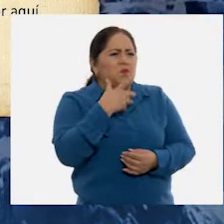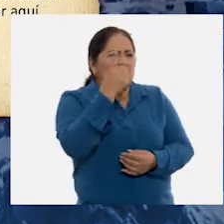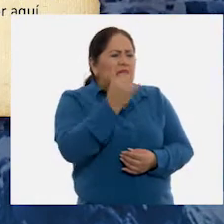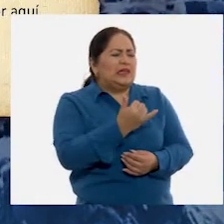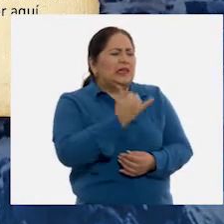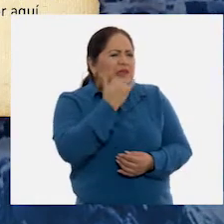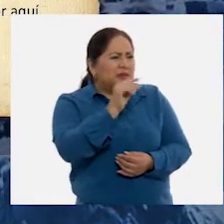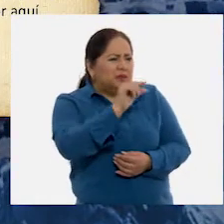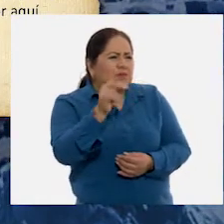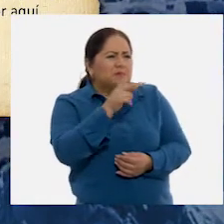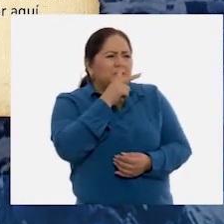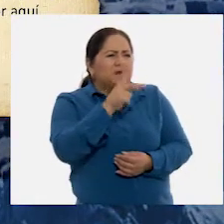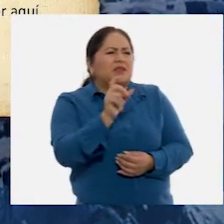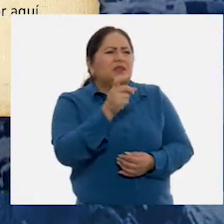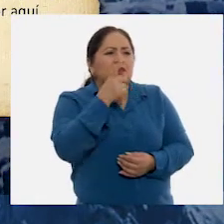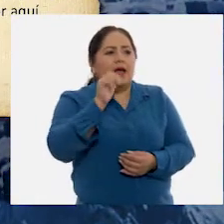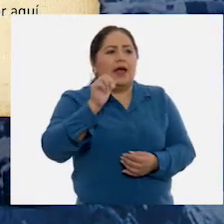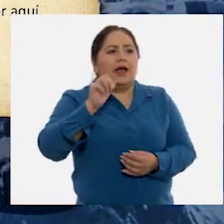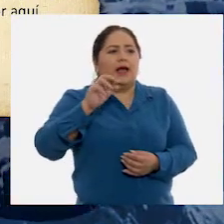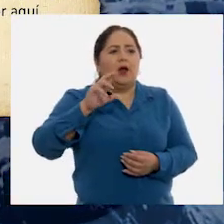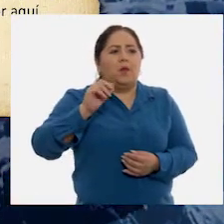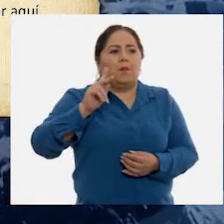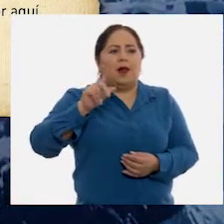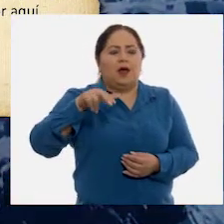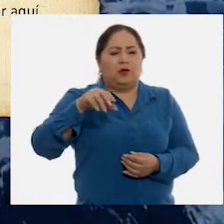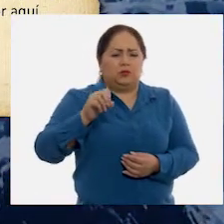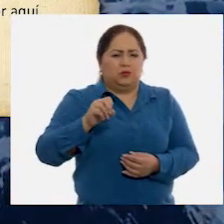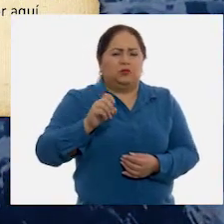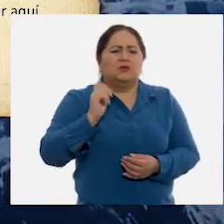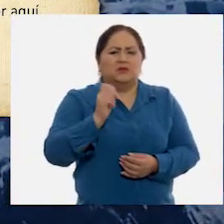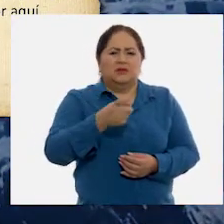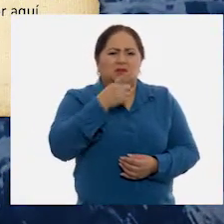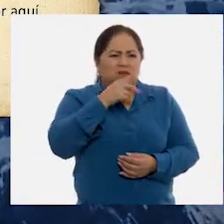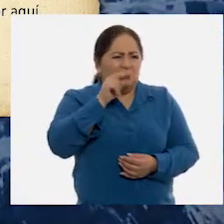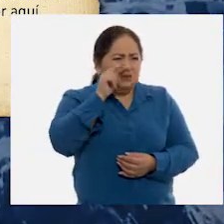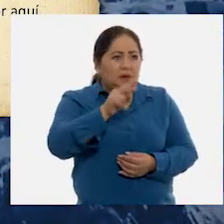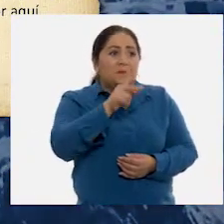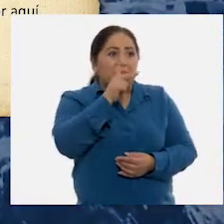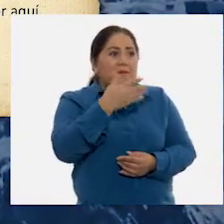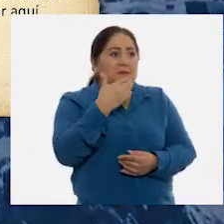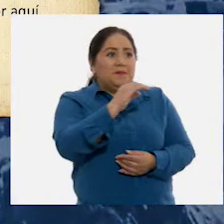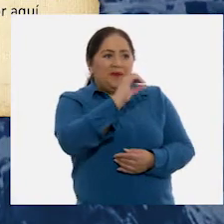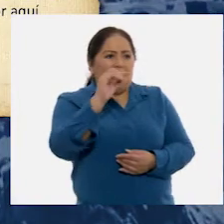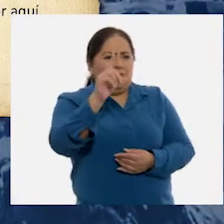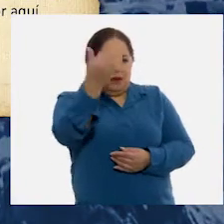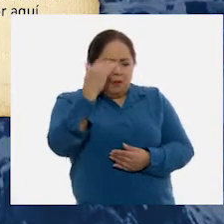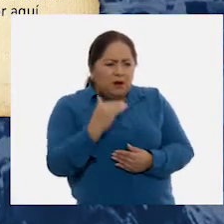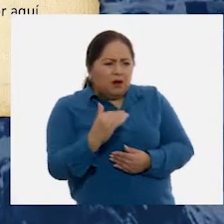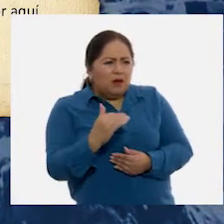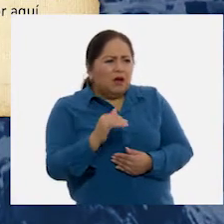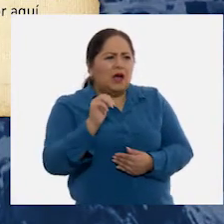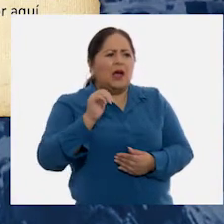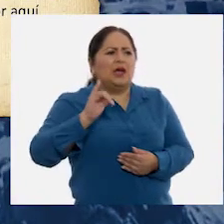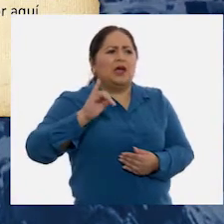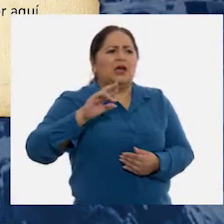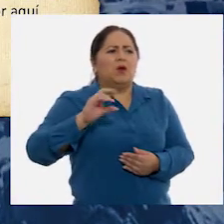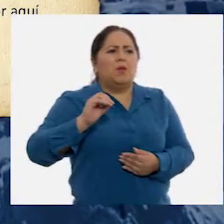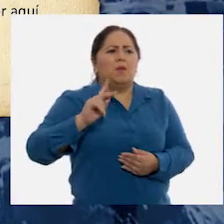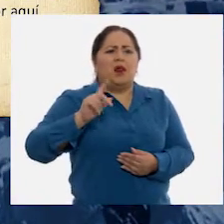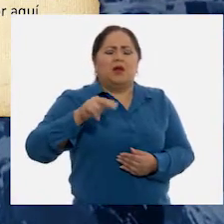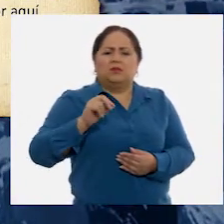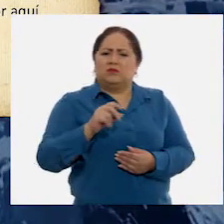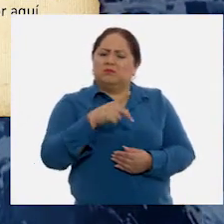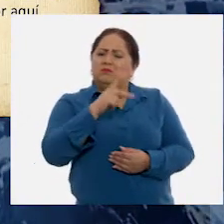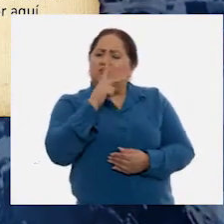texto cuando la palabra aeroplanos aparece primero bien escrita y luego más adelante en el diálogo está